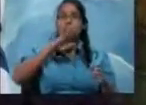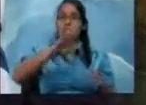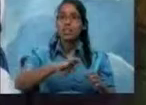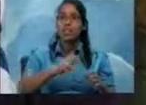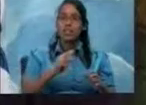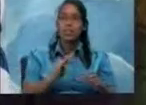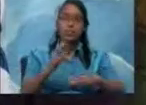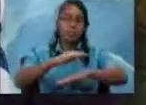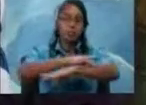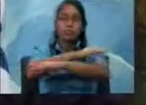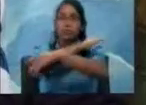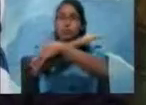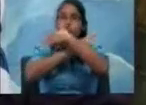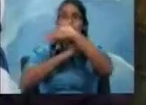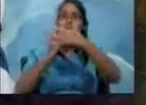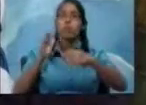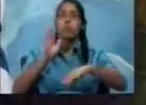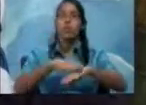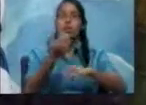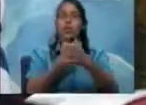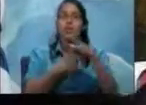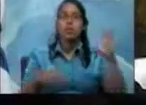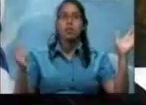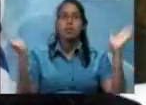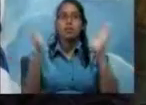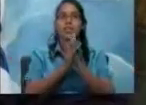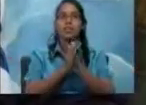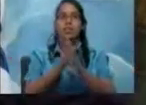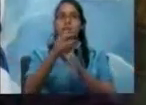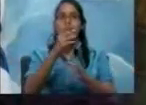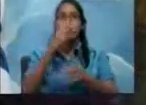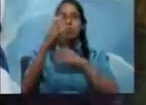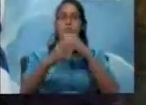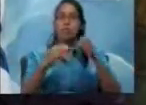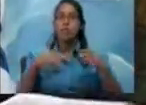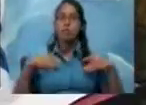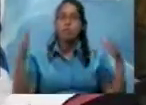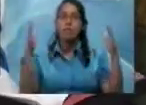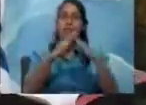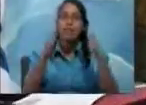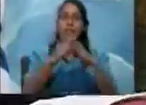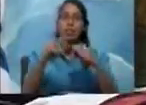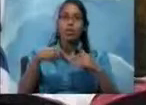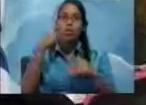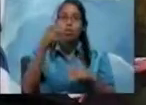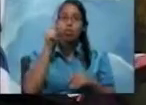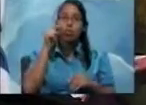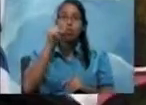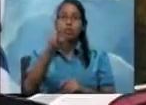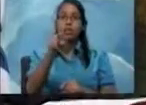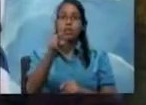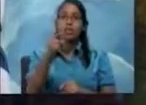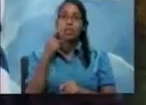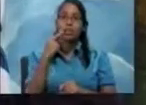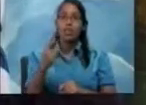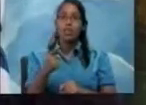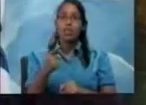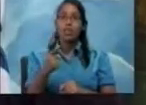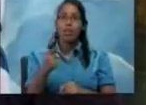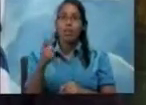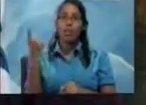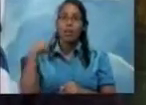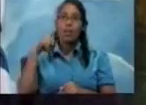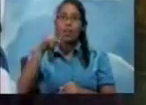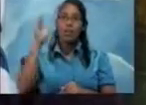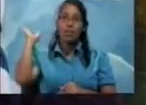pelos se me paraban a mí porque el espíritu santo envolvió mi casa hermano Puerto cuando usted cuando usted dijo